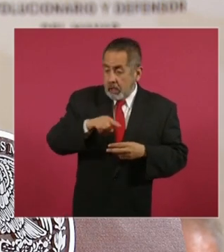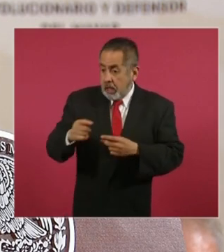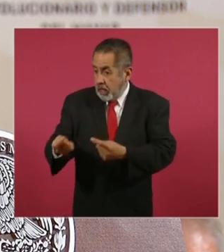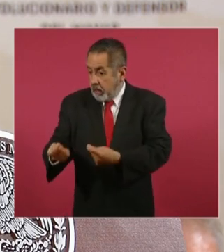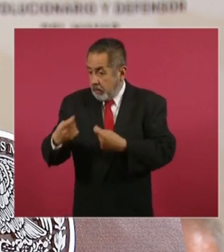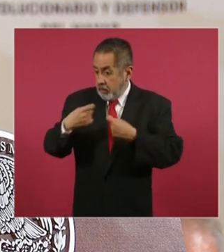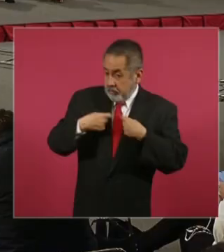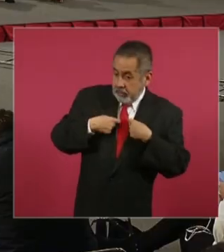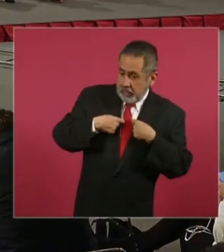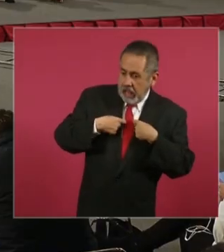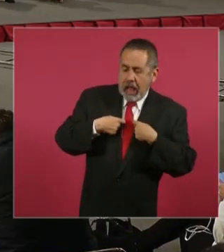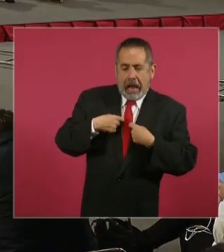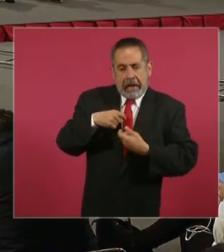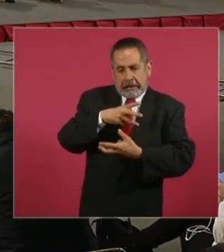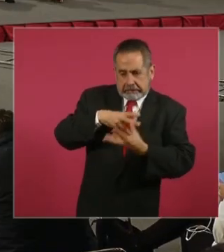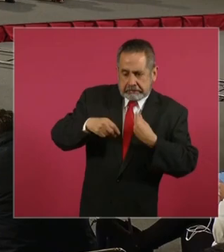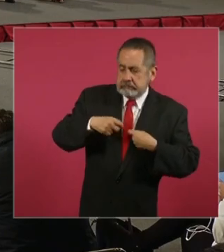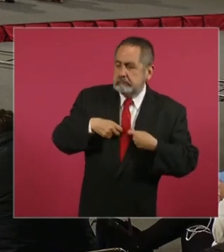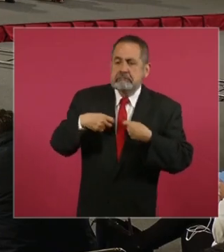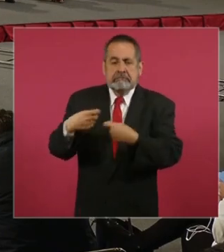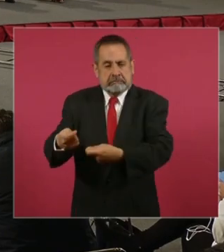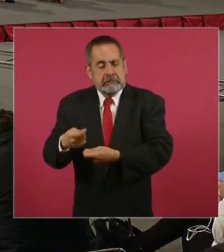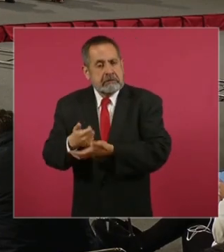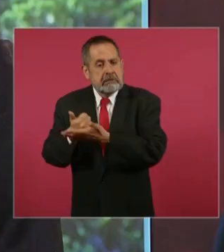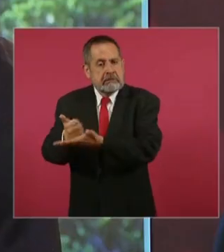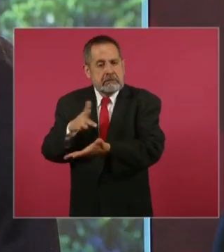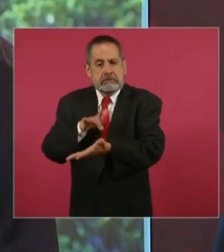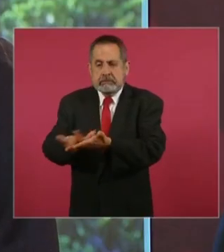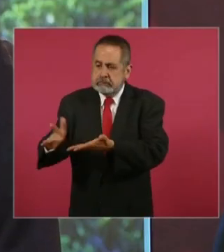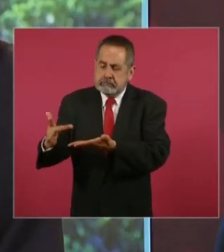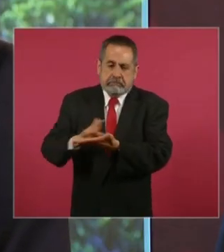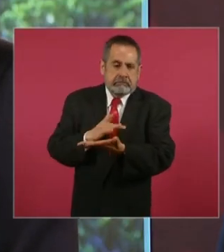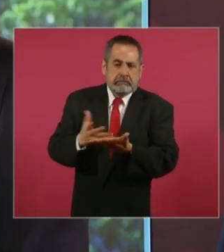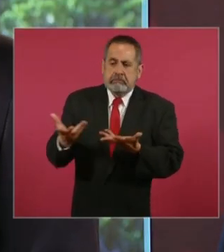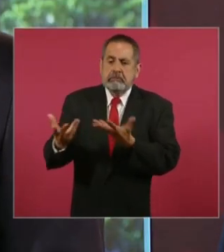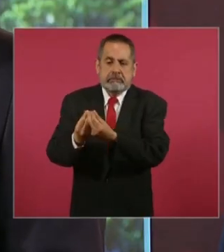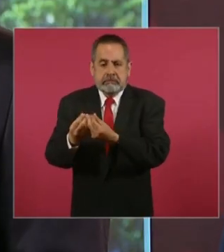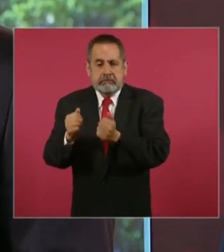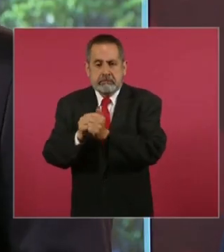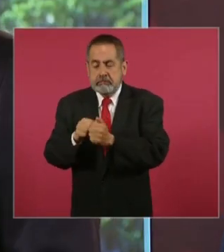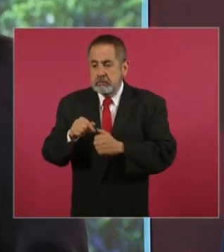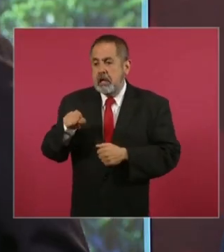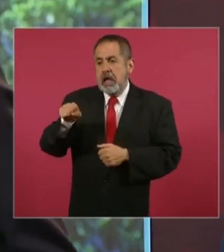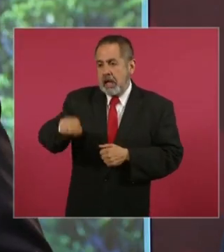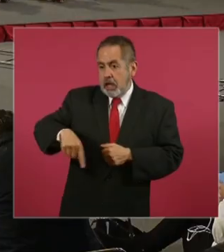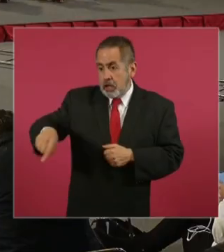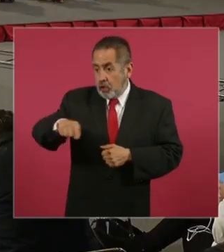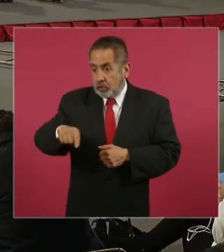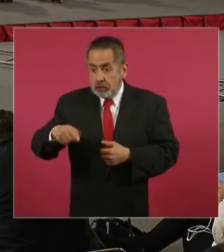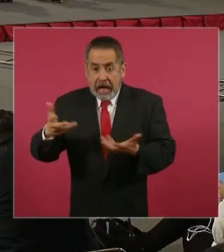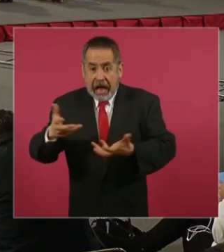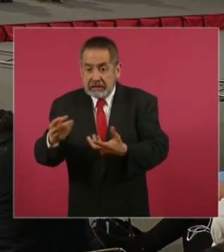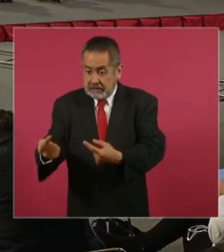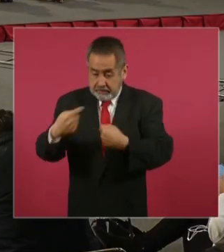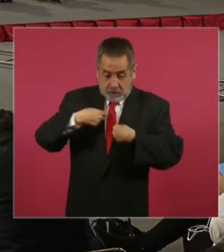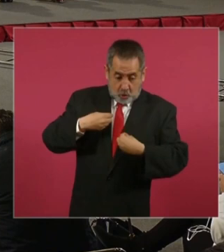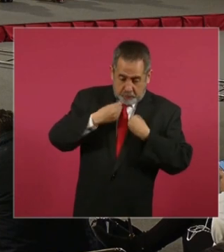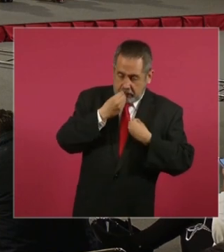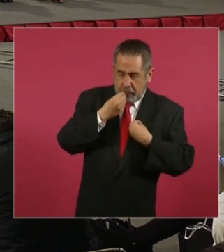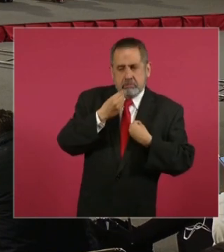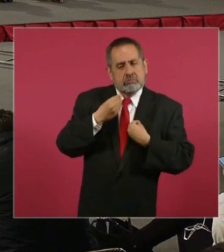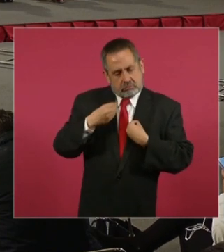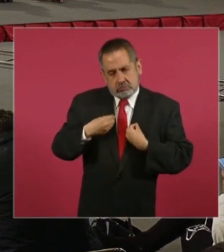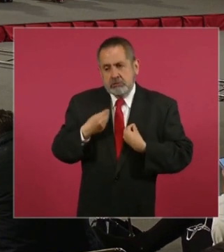se capta el agua para todas y todos, para millones de mexicanos, y que coman los que nos dan de comer. Muchísimas gracias y a